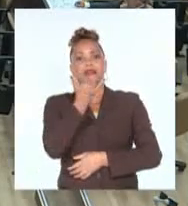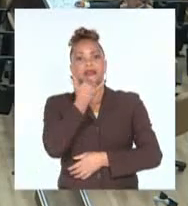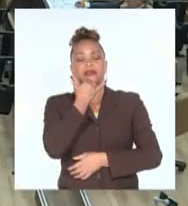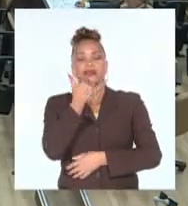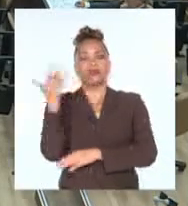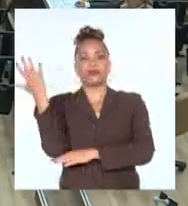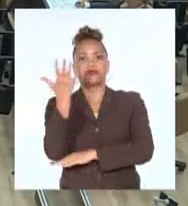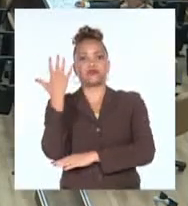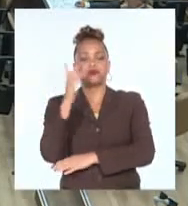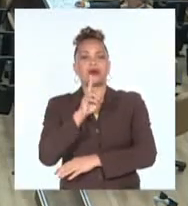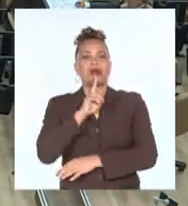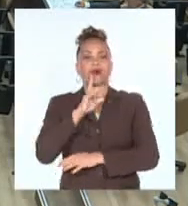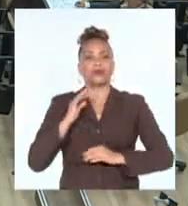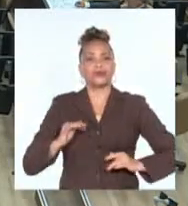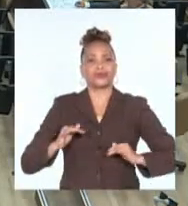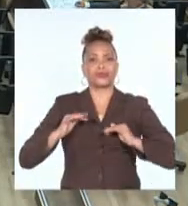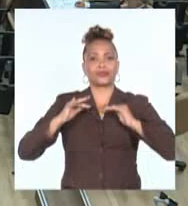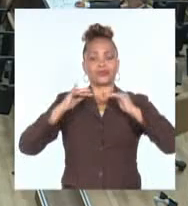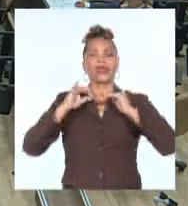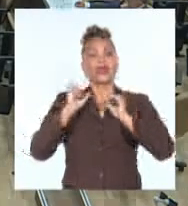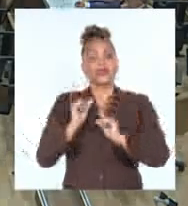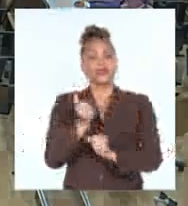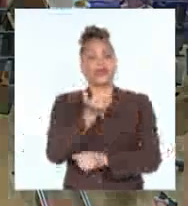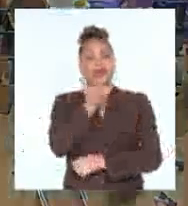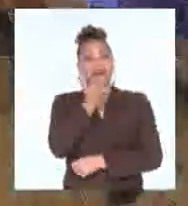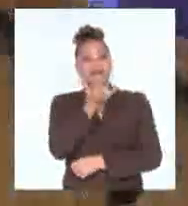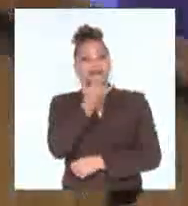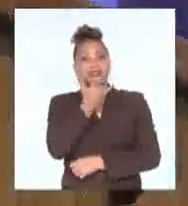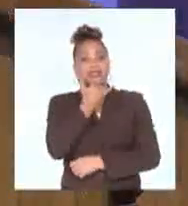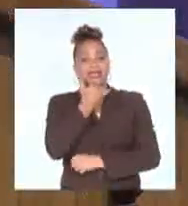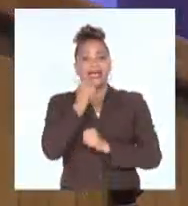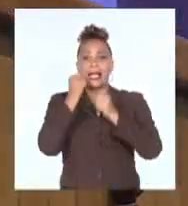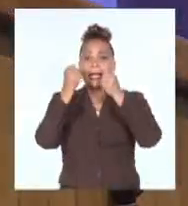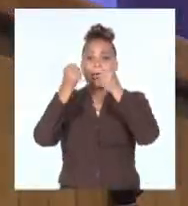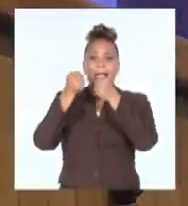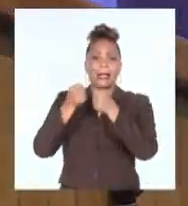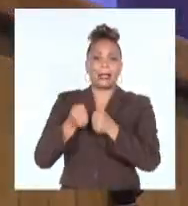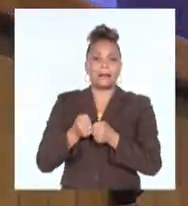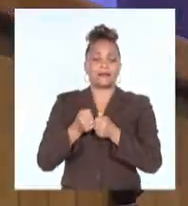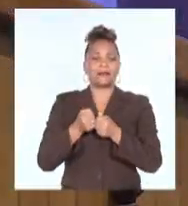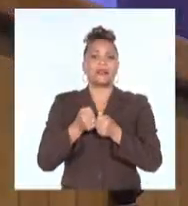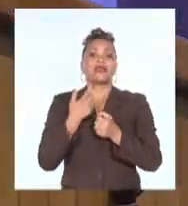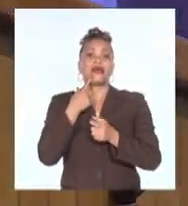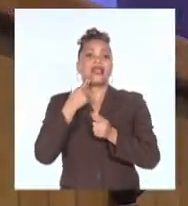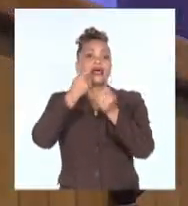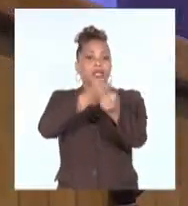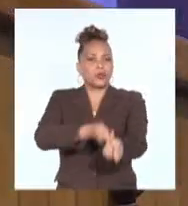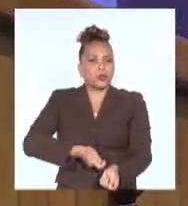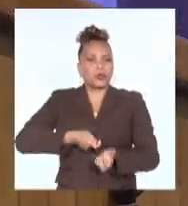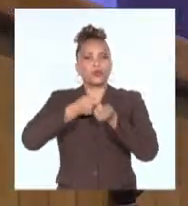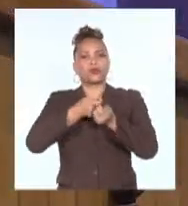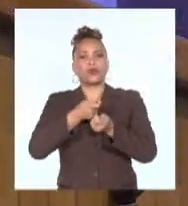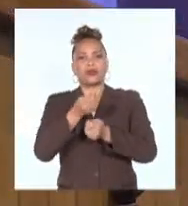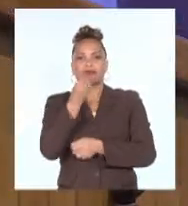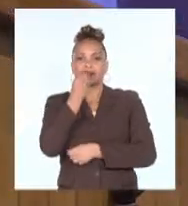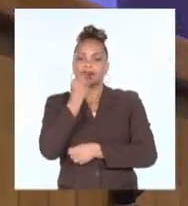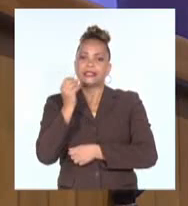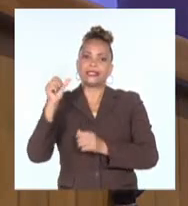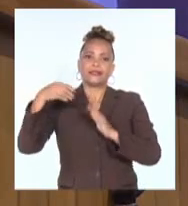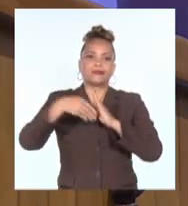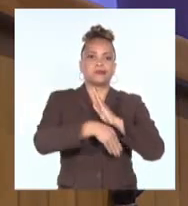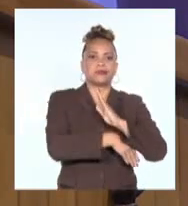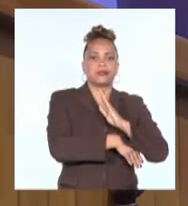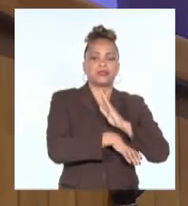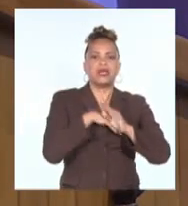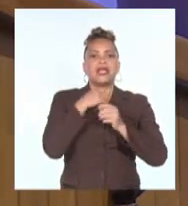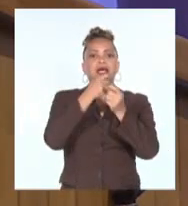inundaciones, están afectando severamente, y ustedes lo saben, a la agricultura y la seguridad alimentaria. La agricultura sigue